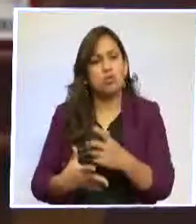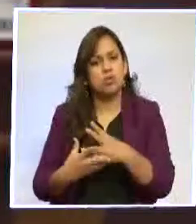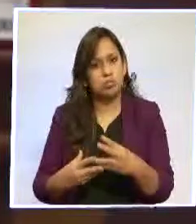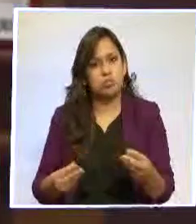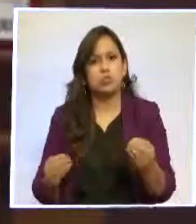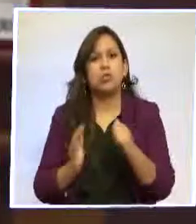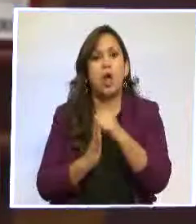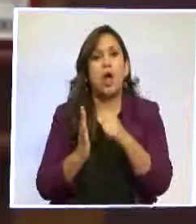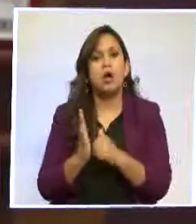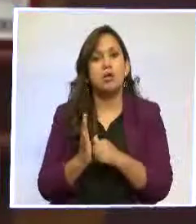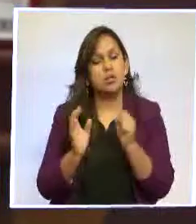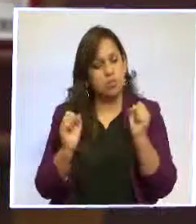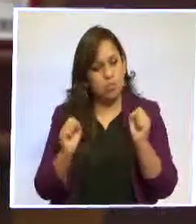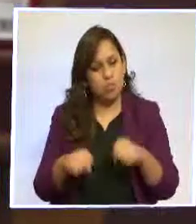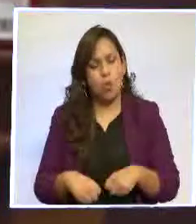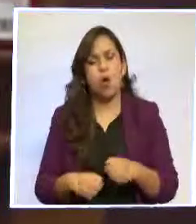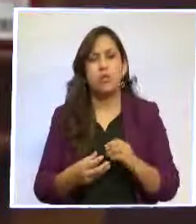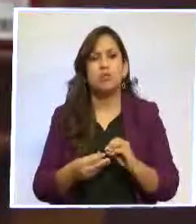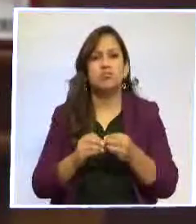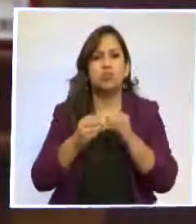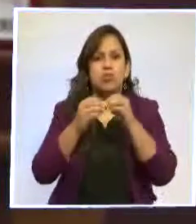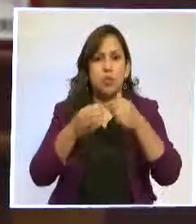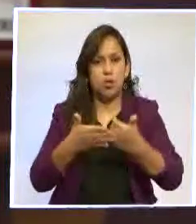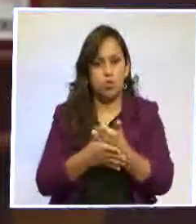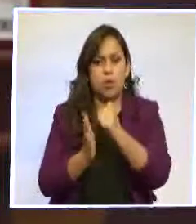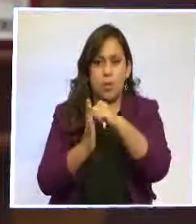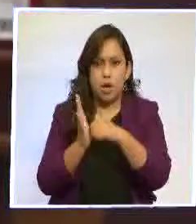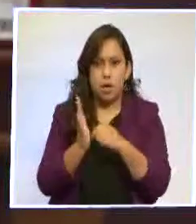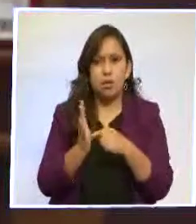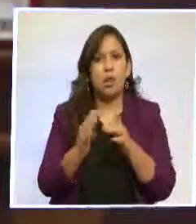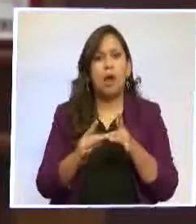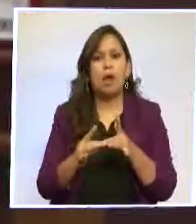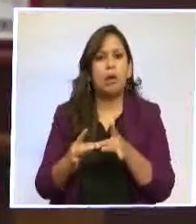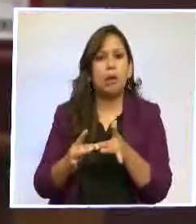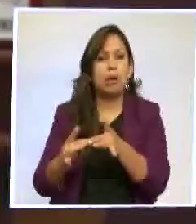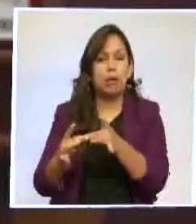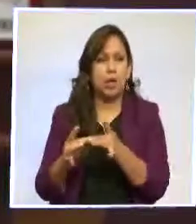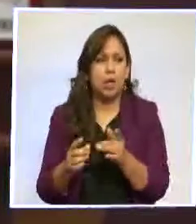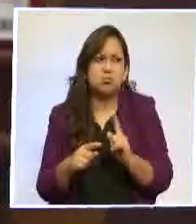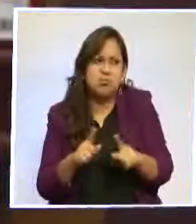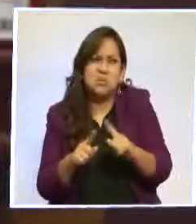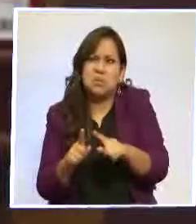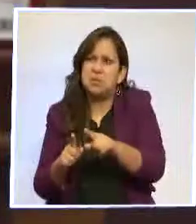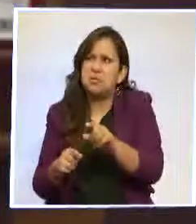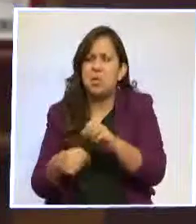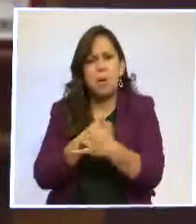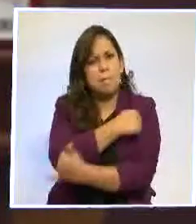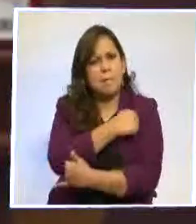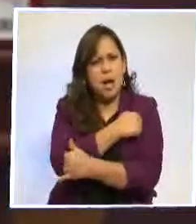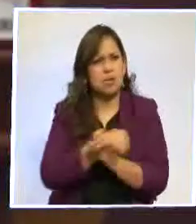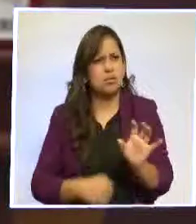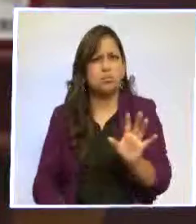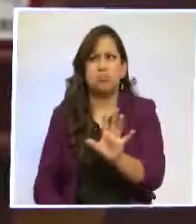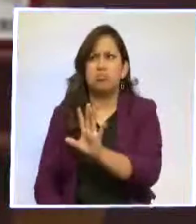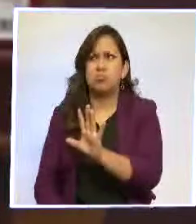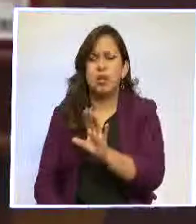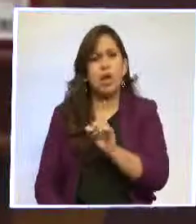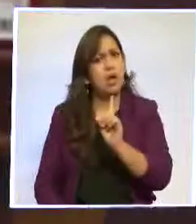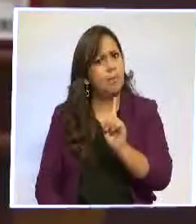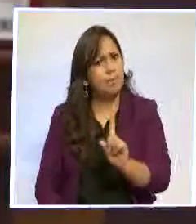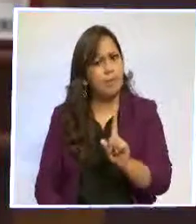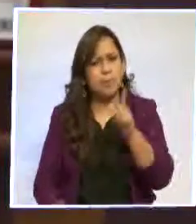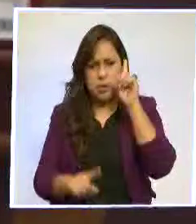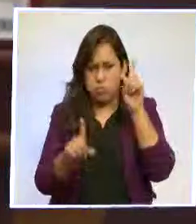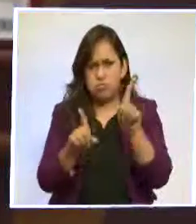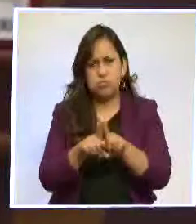una agenda propositiva latinoamericana, incluso con las diferencias obvias y evidentes que existen por parte de los países y sus distintos